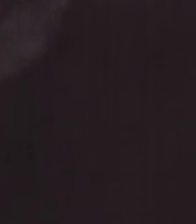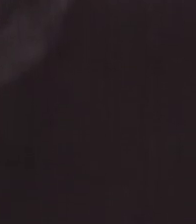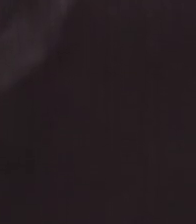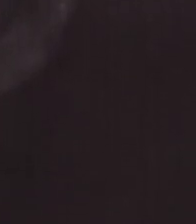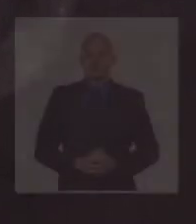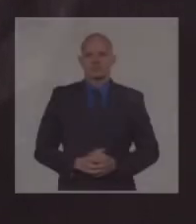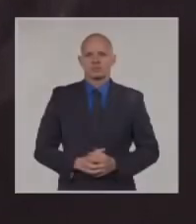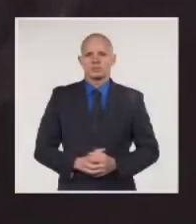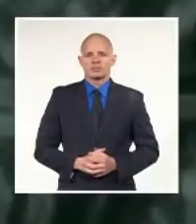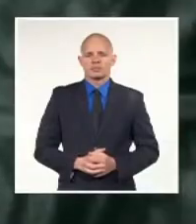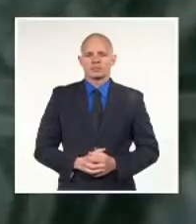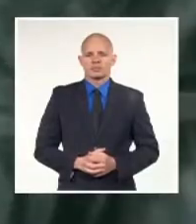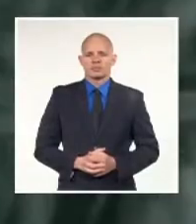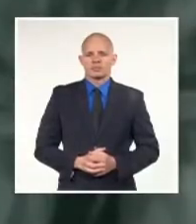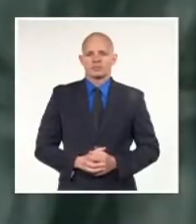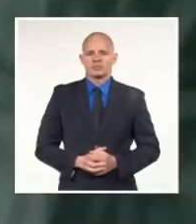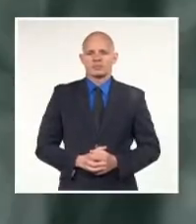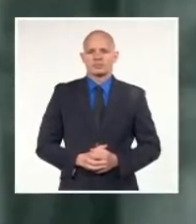acompañaron también.